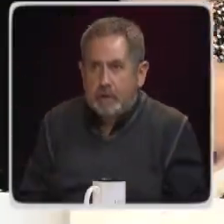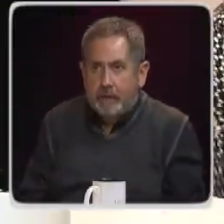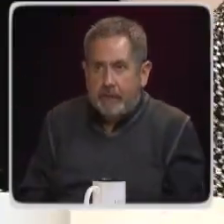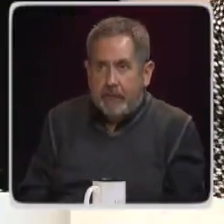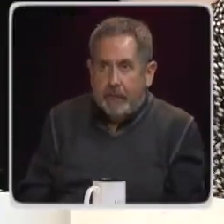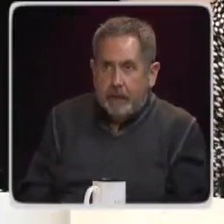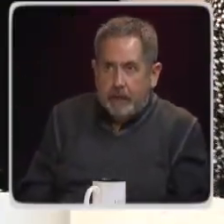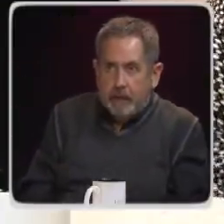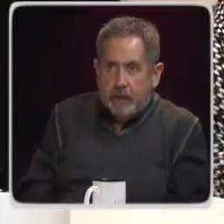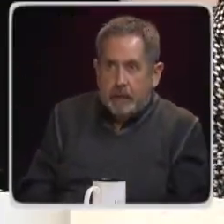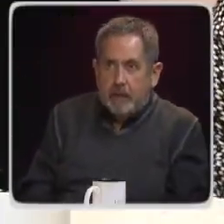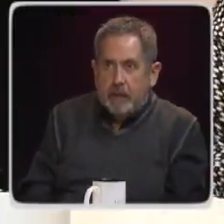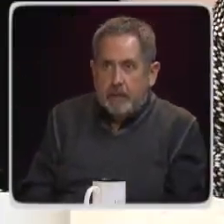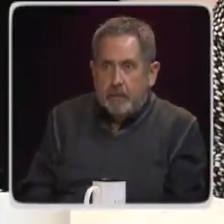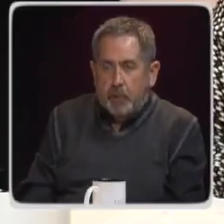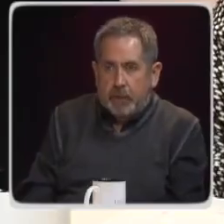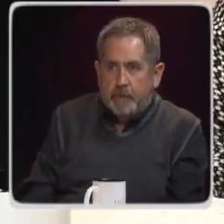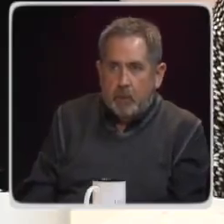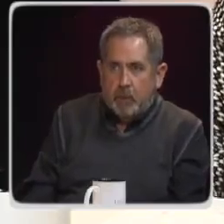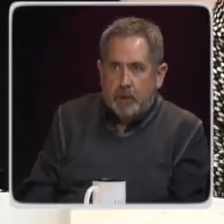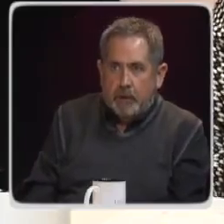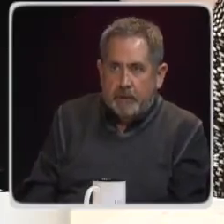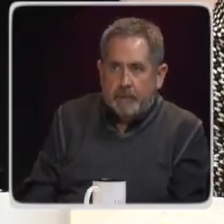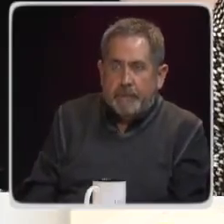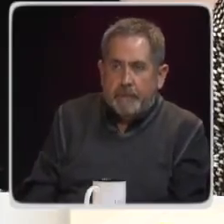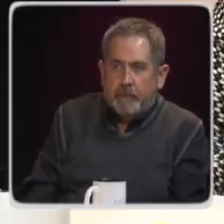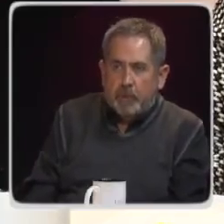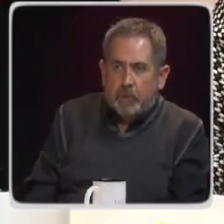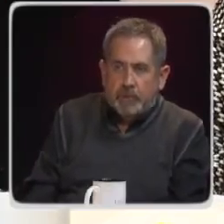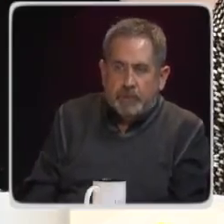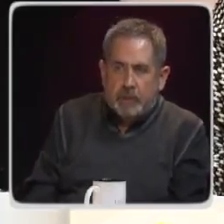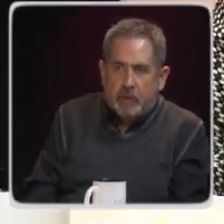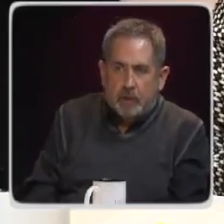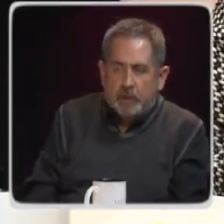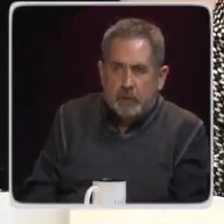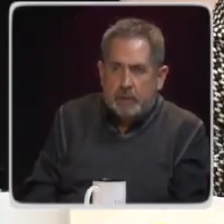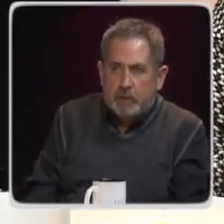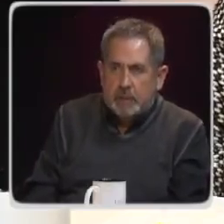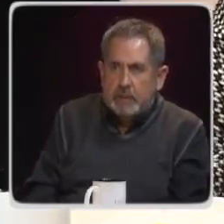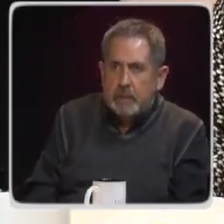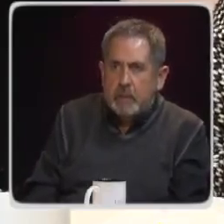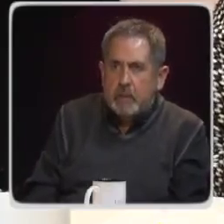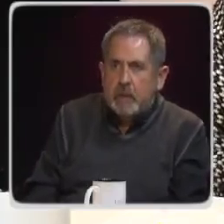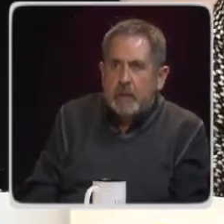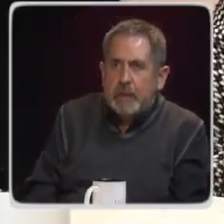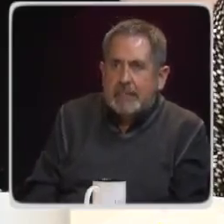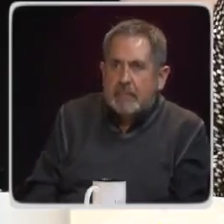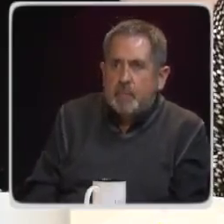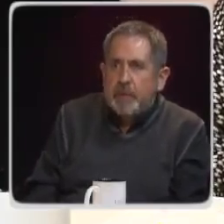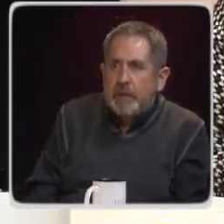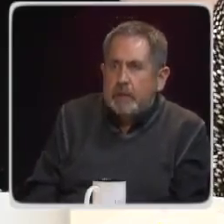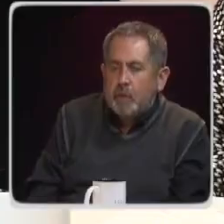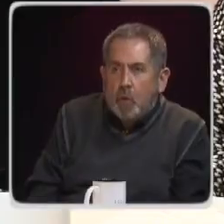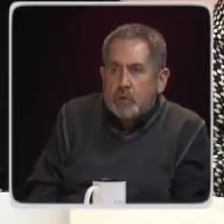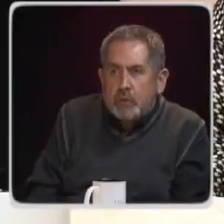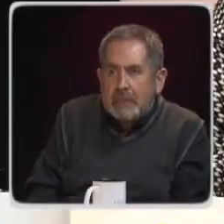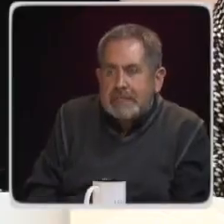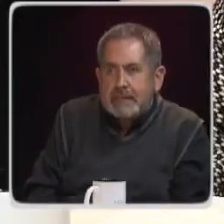maestros necesitarían, maestros oyentes que manejen la lengua de señas y el español. Ahora, entiendo esto que nos